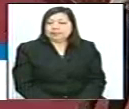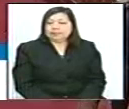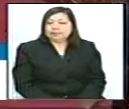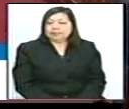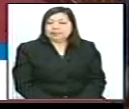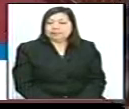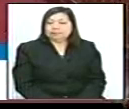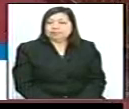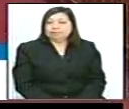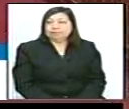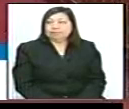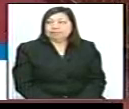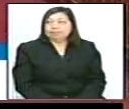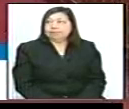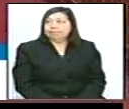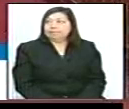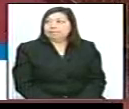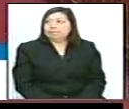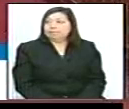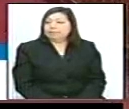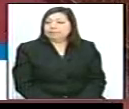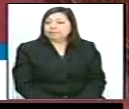Muy bien, son las